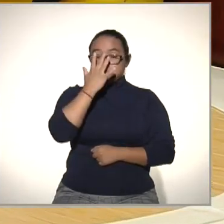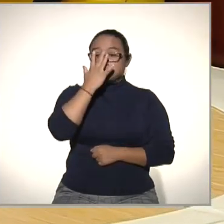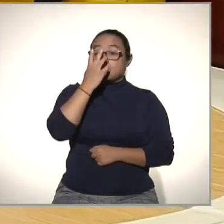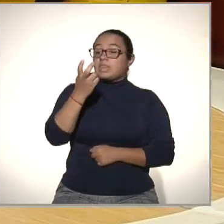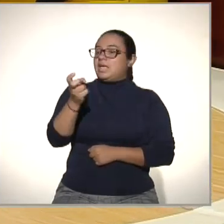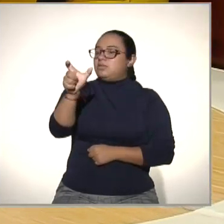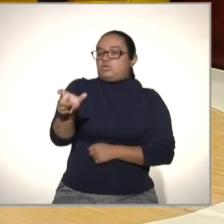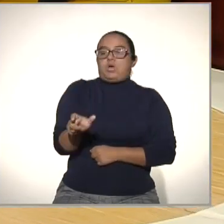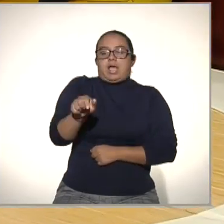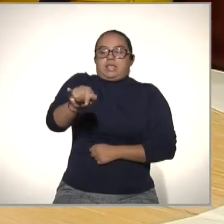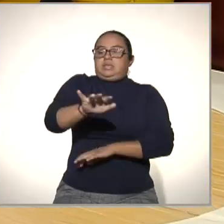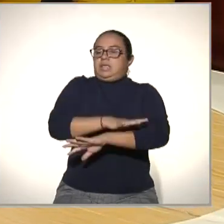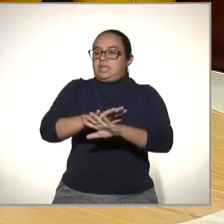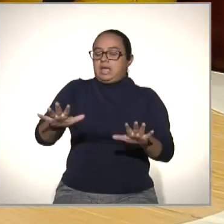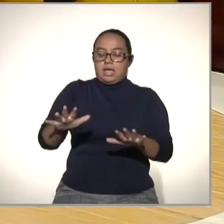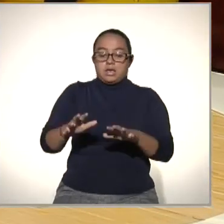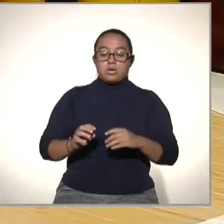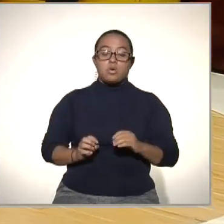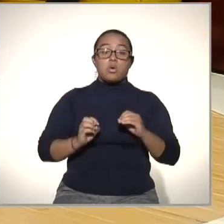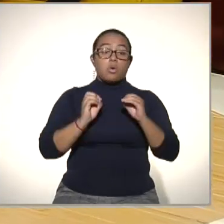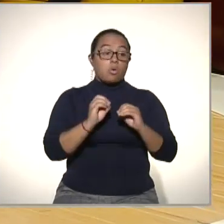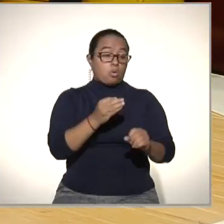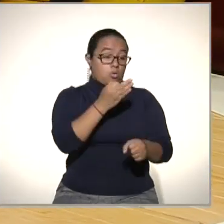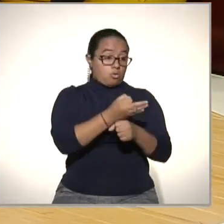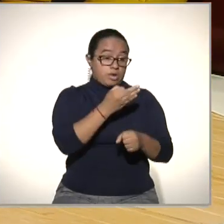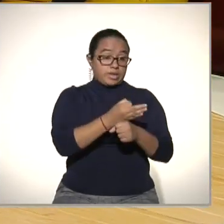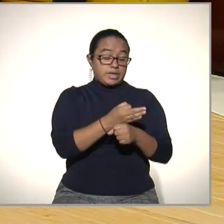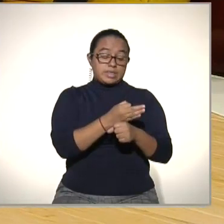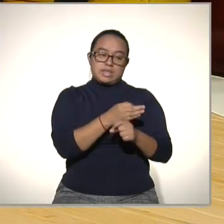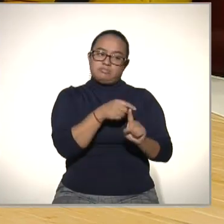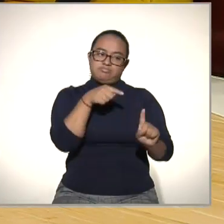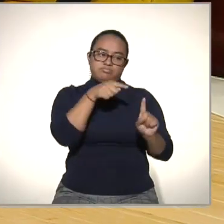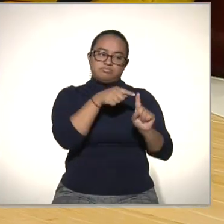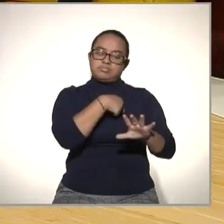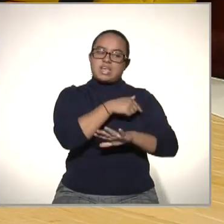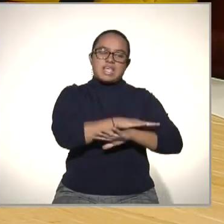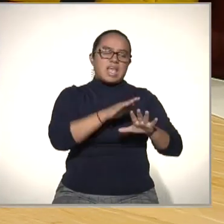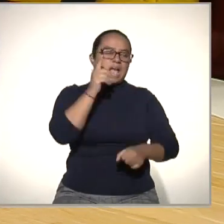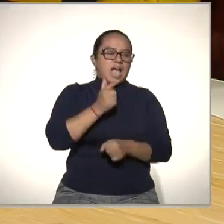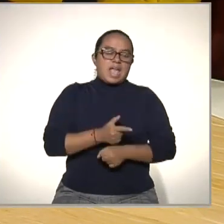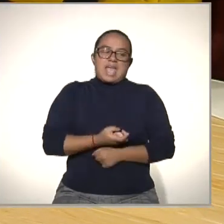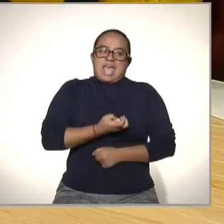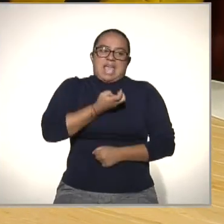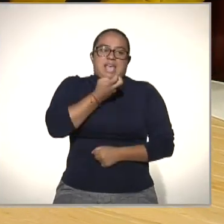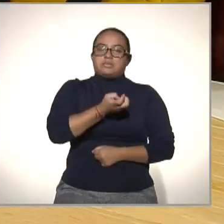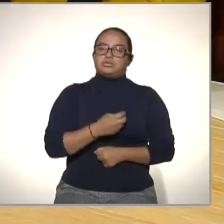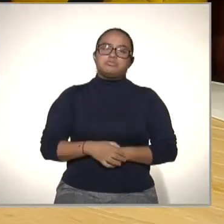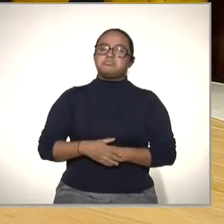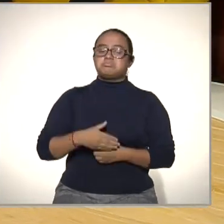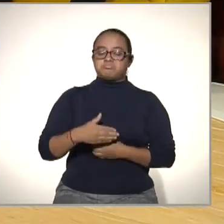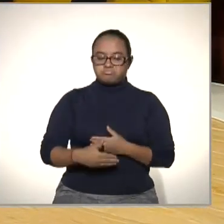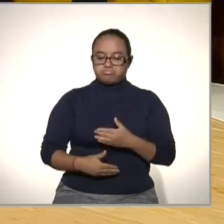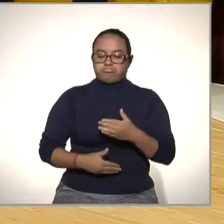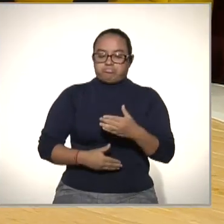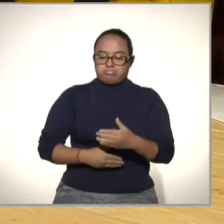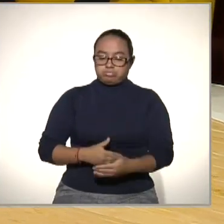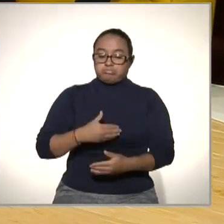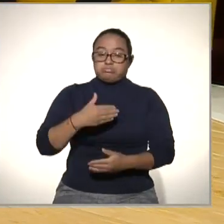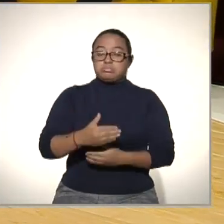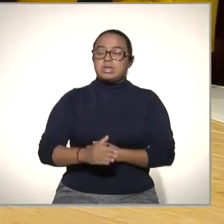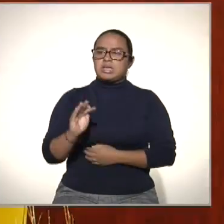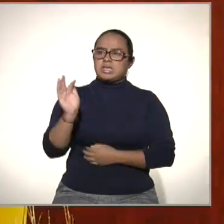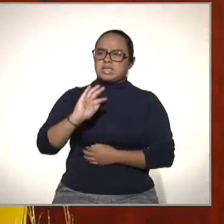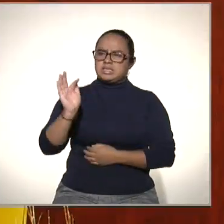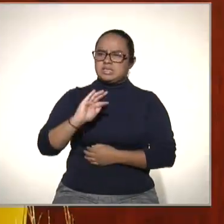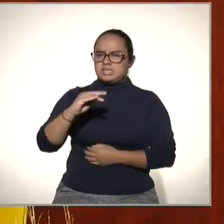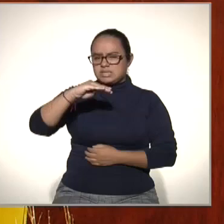específico donde acá empieza donde soy o acá en este momento puntual me di cuenta, sino que es un proceso y quizás en algún momento de la vida uno dice,